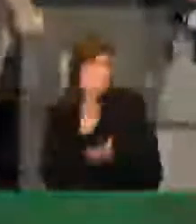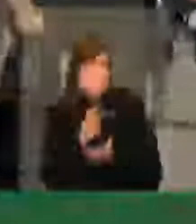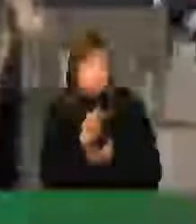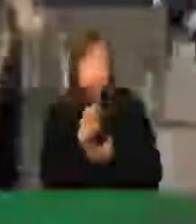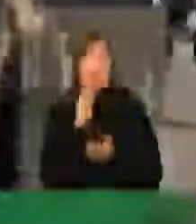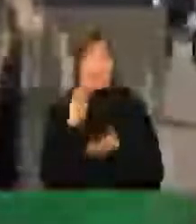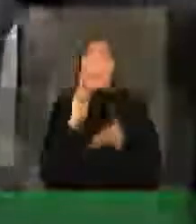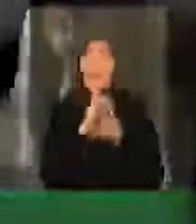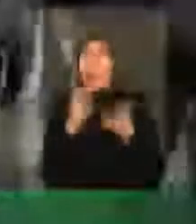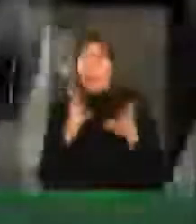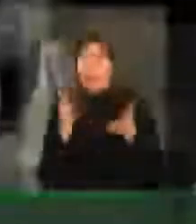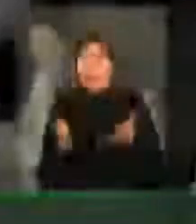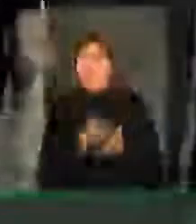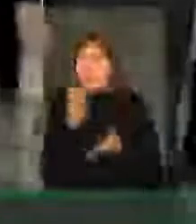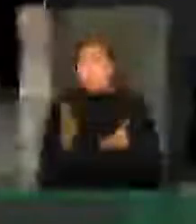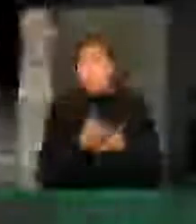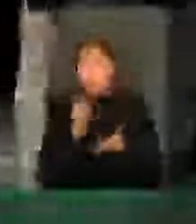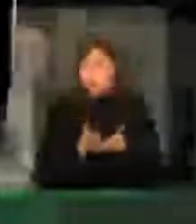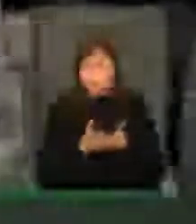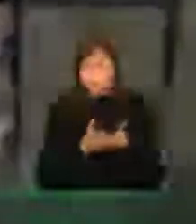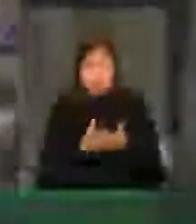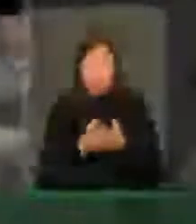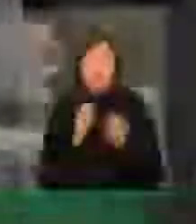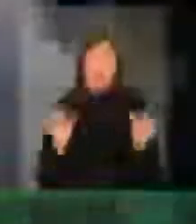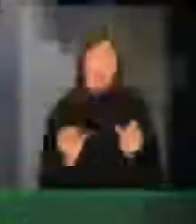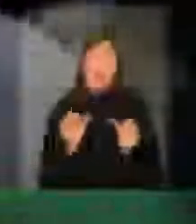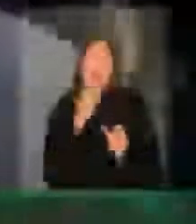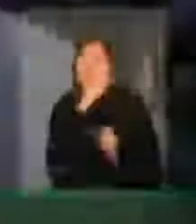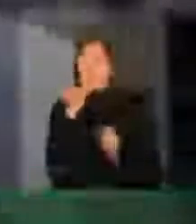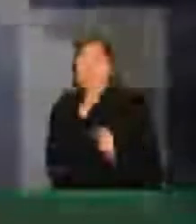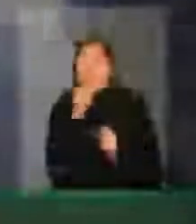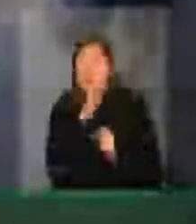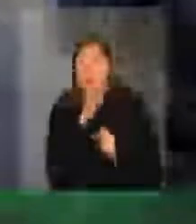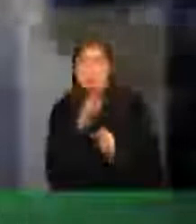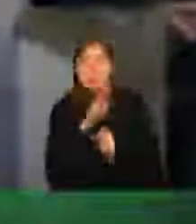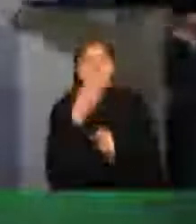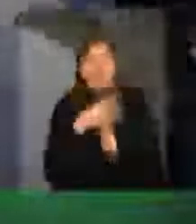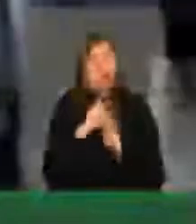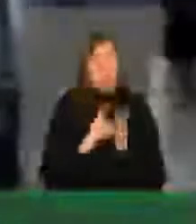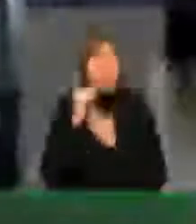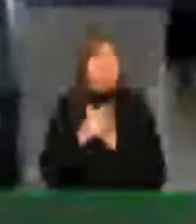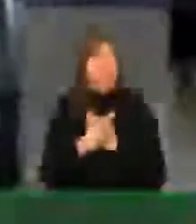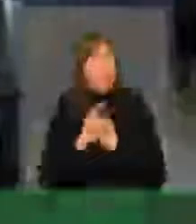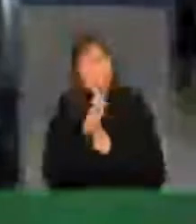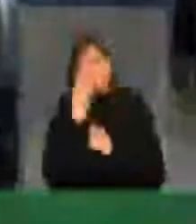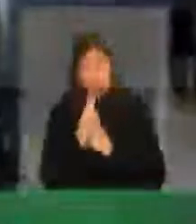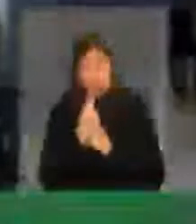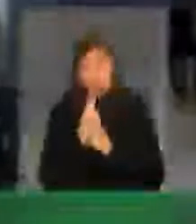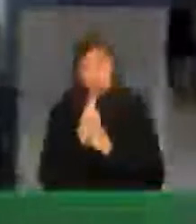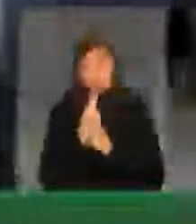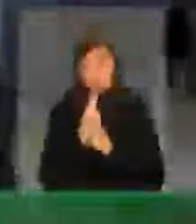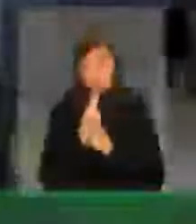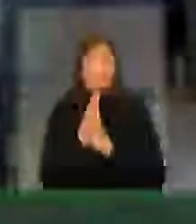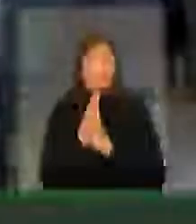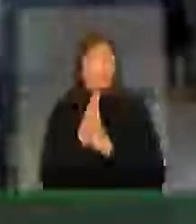año se van a filmar entre series y películas, yo calculo que 14 proyectos en Uruguay. Y bueno, y el